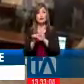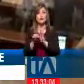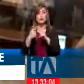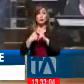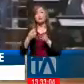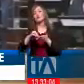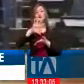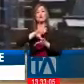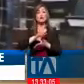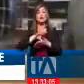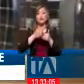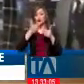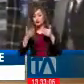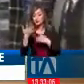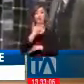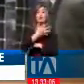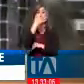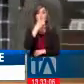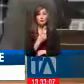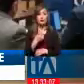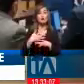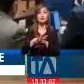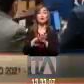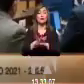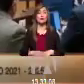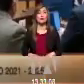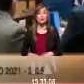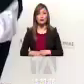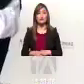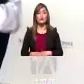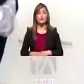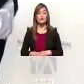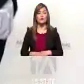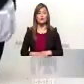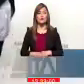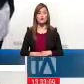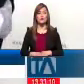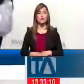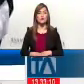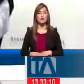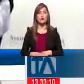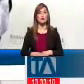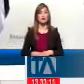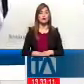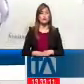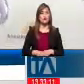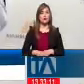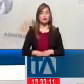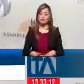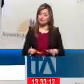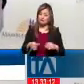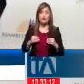se instalaron solo tienen 5 días para definir a los integrantes de las mesas legislativas. Donde hay que asumir, asumamos. Donde